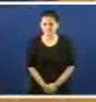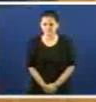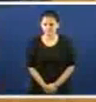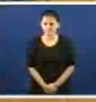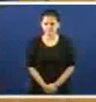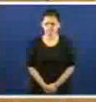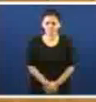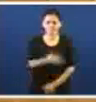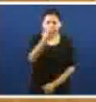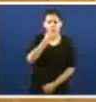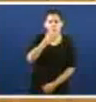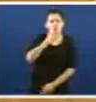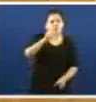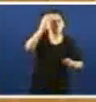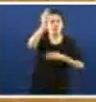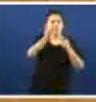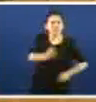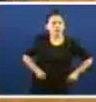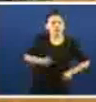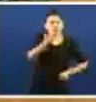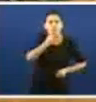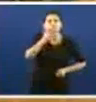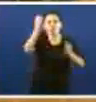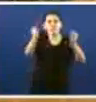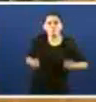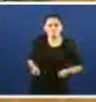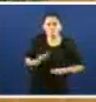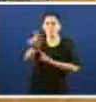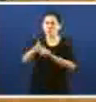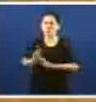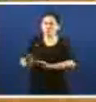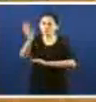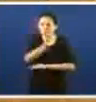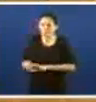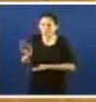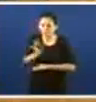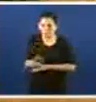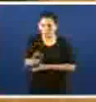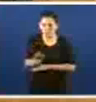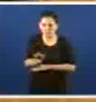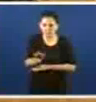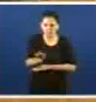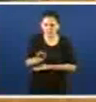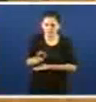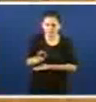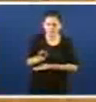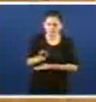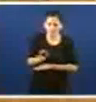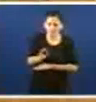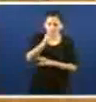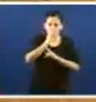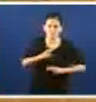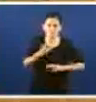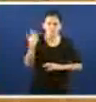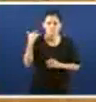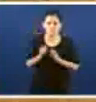Coñecía mellor o pensamento de Marx que moita xente de esquerda, e a súa tese era impublicable cando a fixo